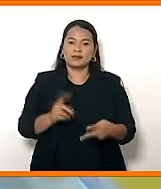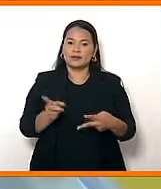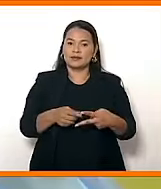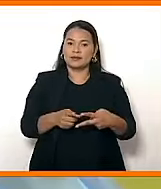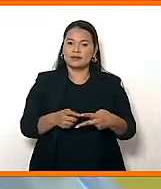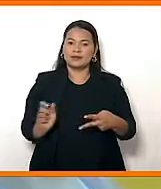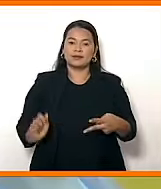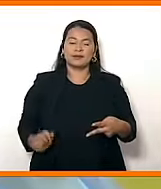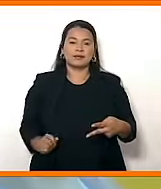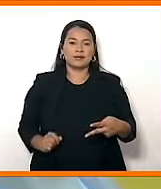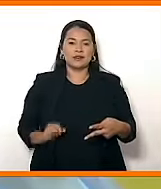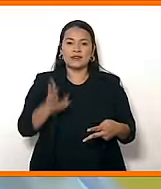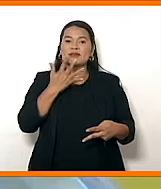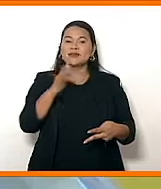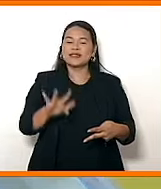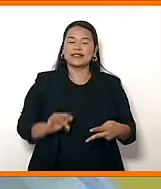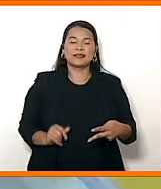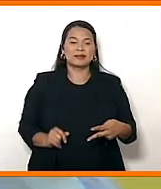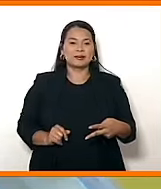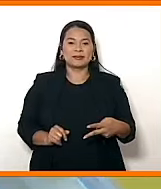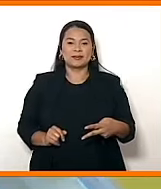es suerte.